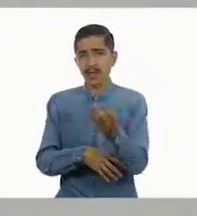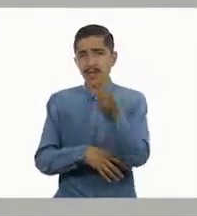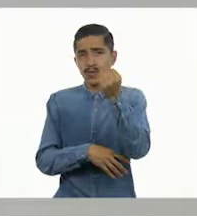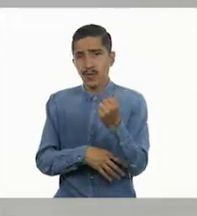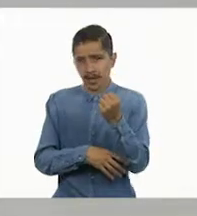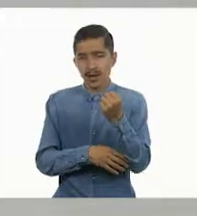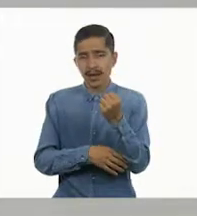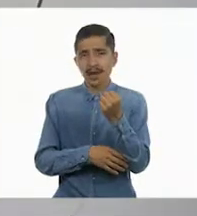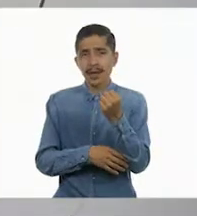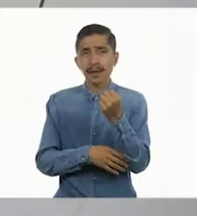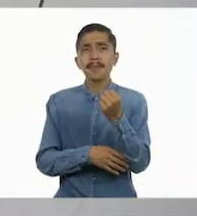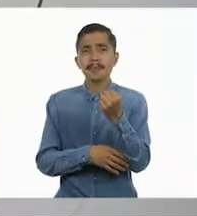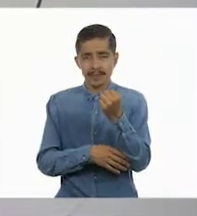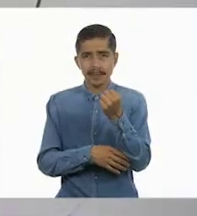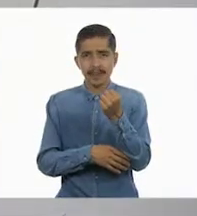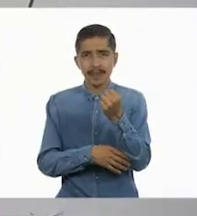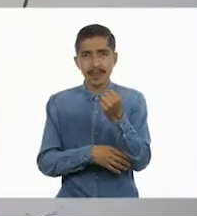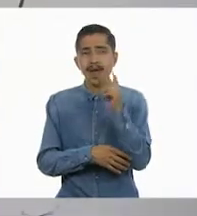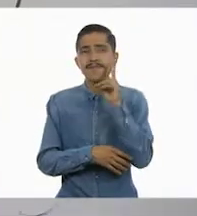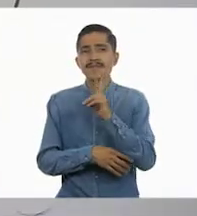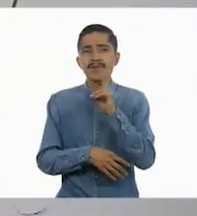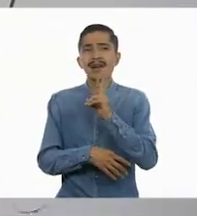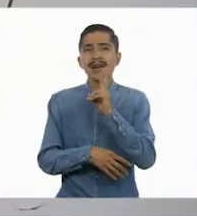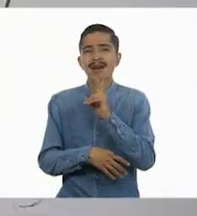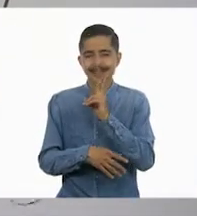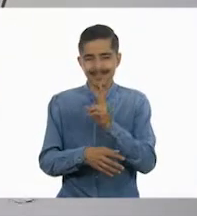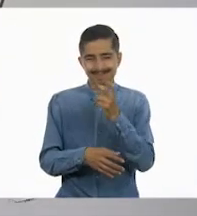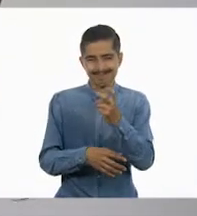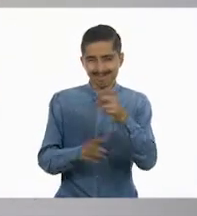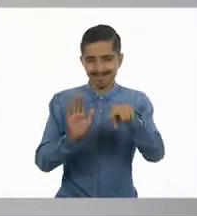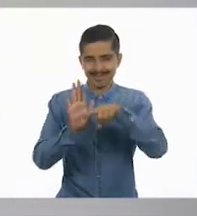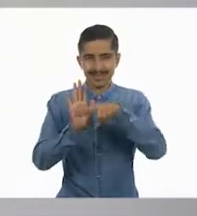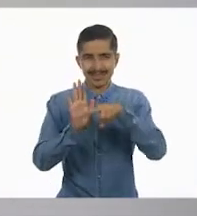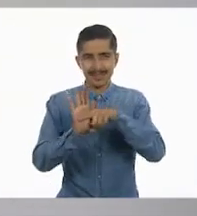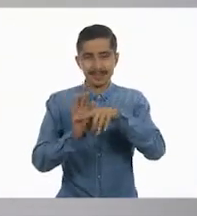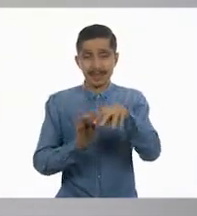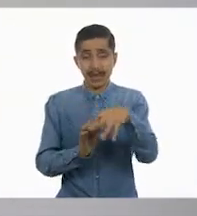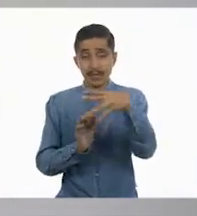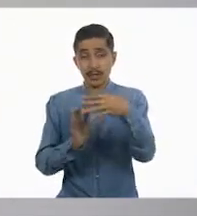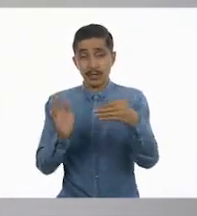15.160.369. Ahora, para tener la diferencia entre estos dos datos, vamos a quitarle